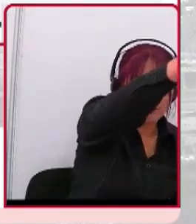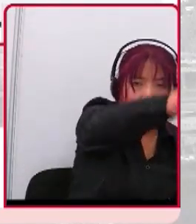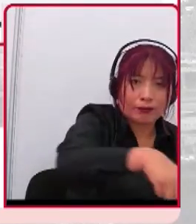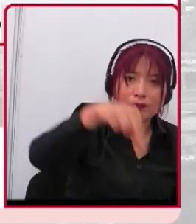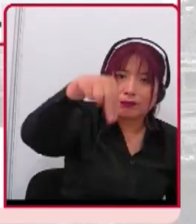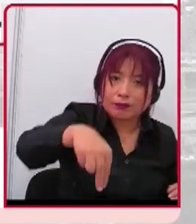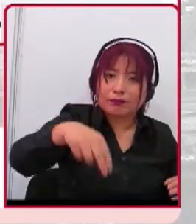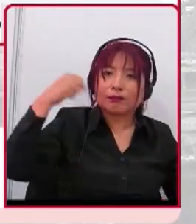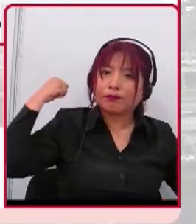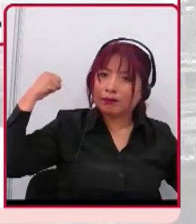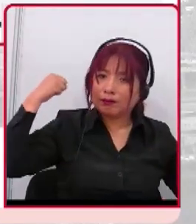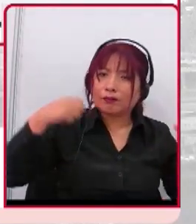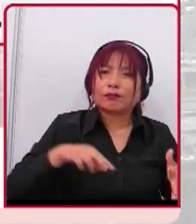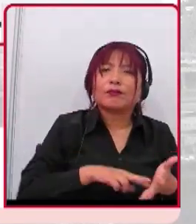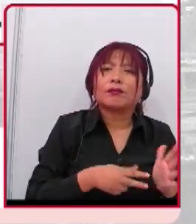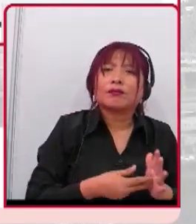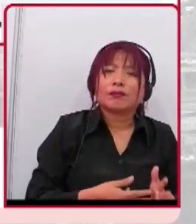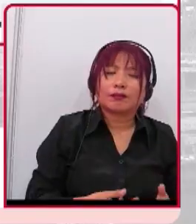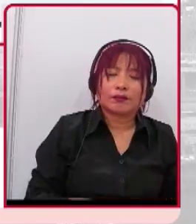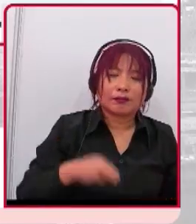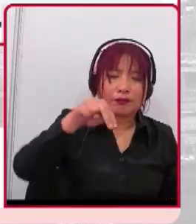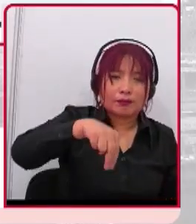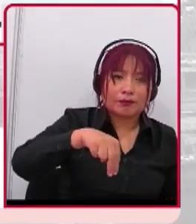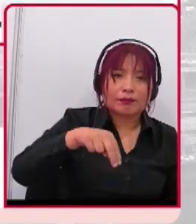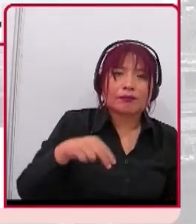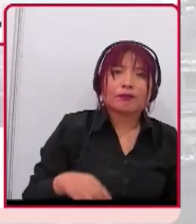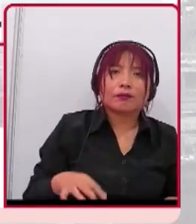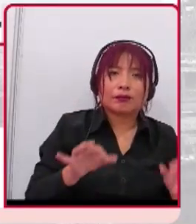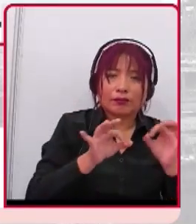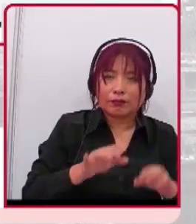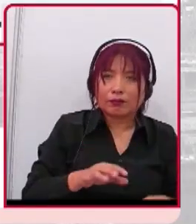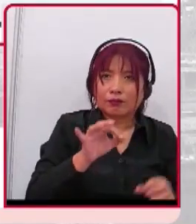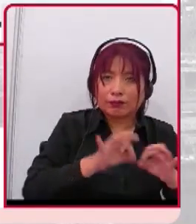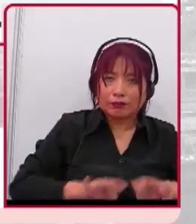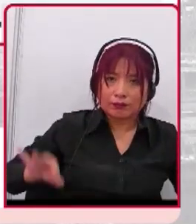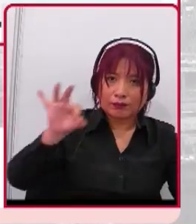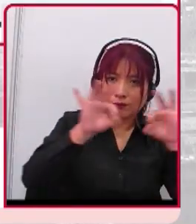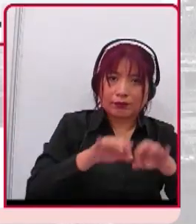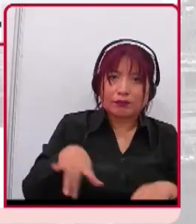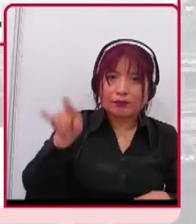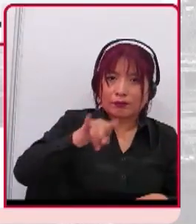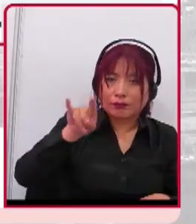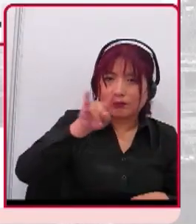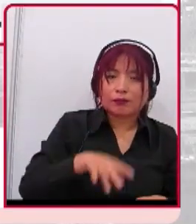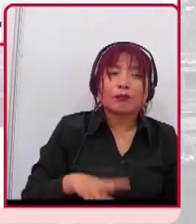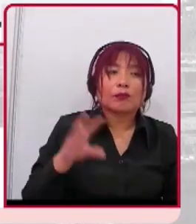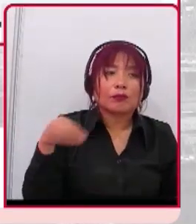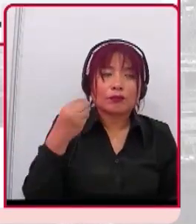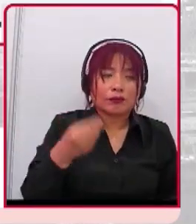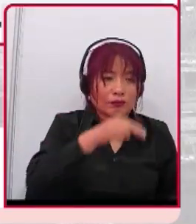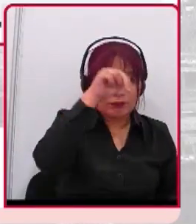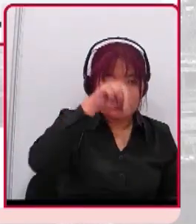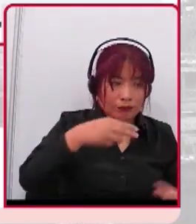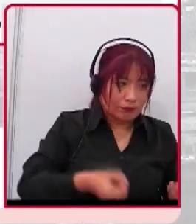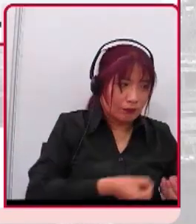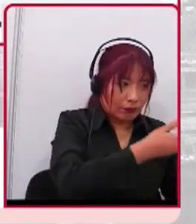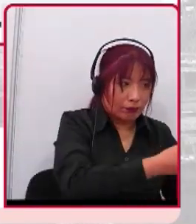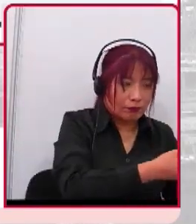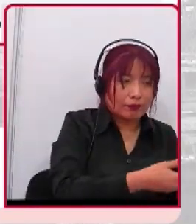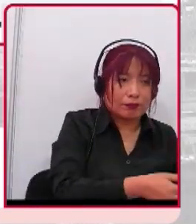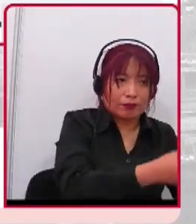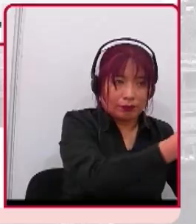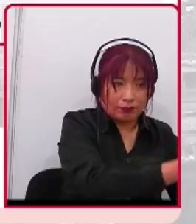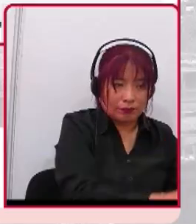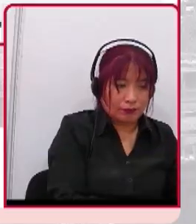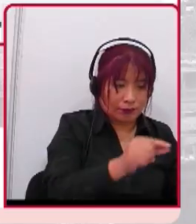¿no? El uso del nitrógeno, que básicamente pues, nos va a permitir darle un